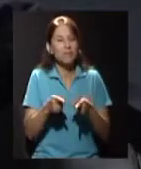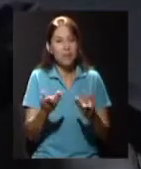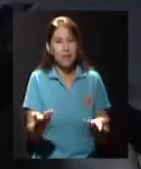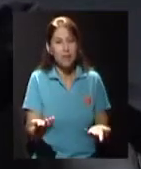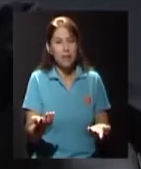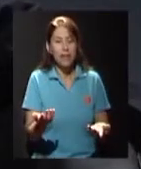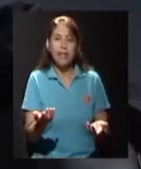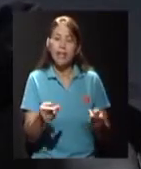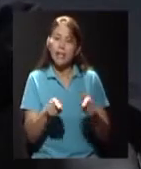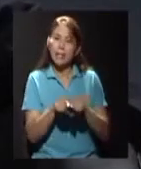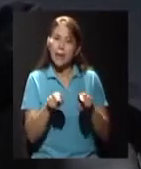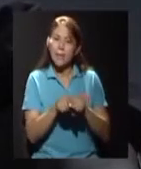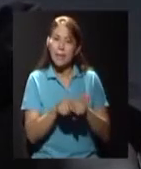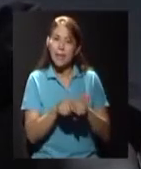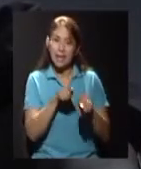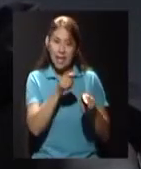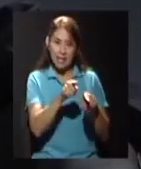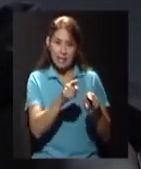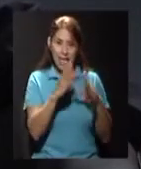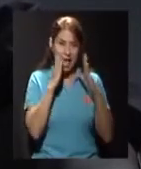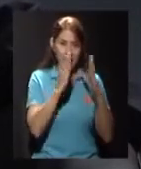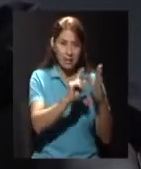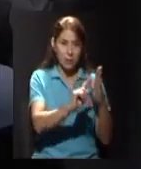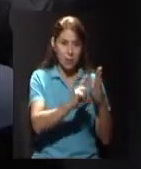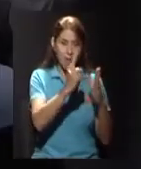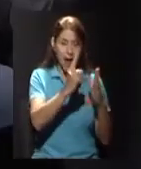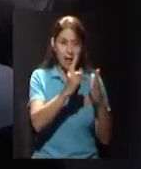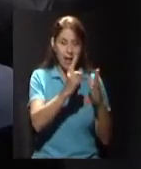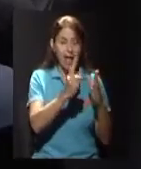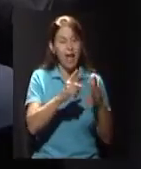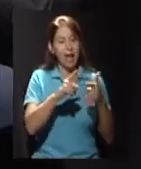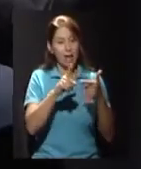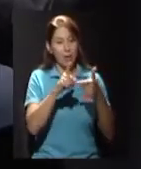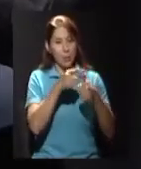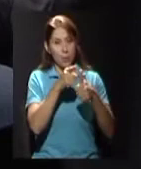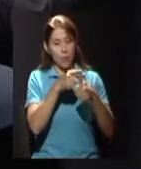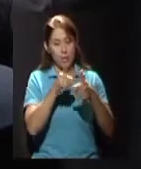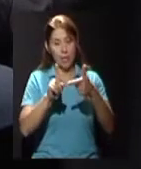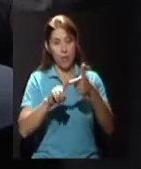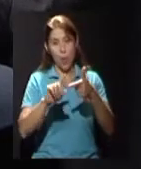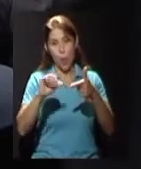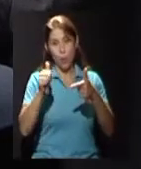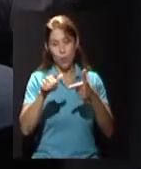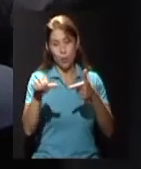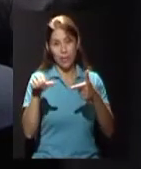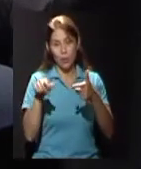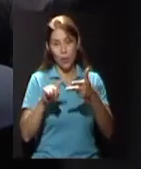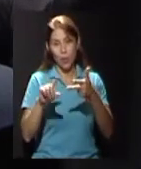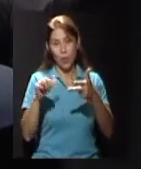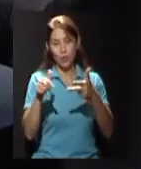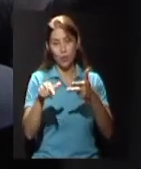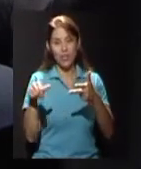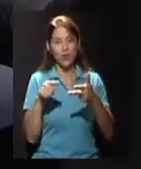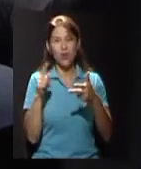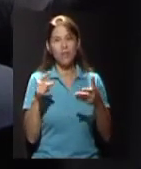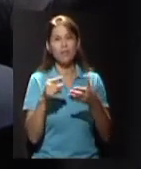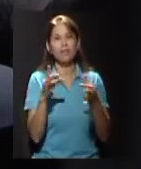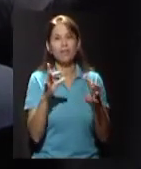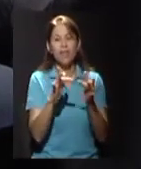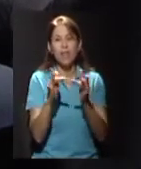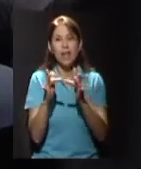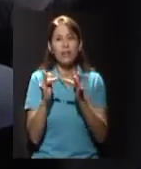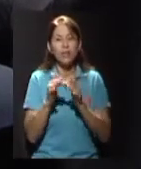ese sector con él con los otros dos sectores que efectivamente parece que hay un problema bueno ahí hay hay problemas que se han identificado